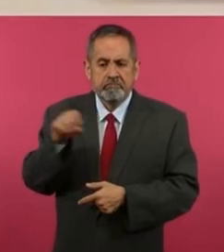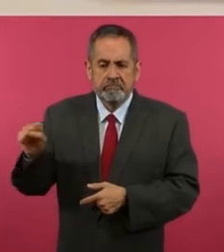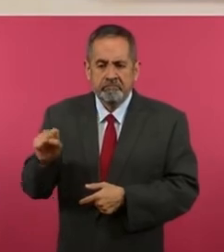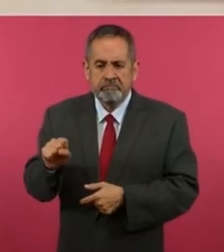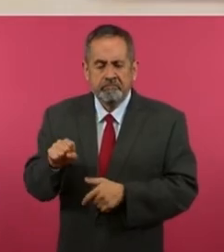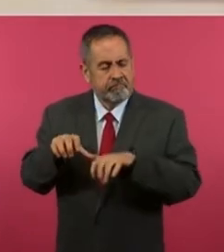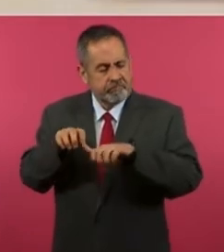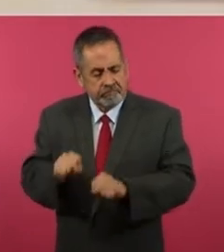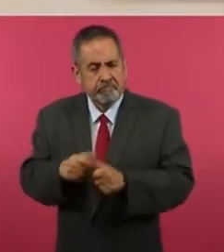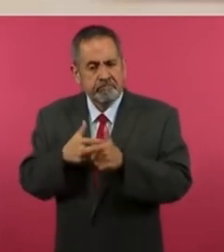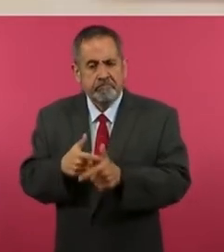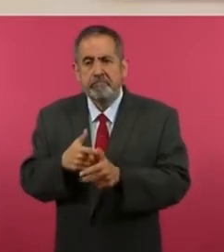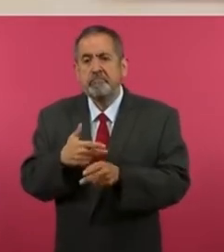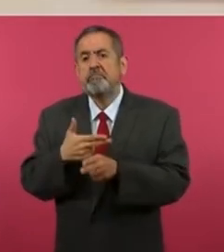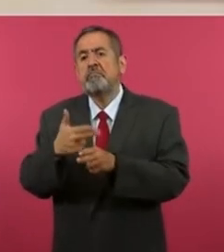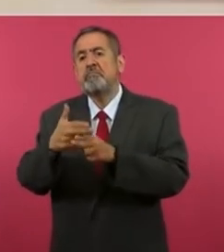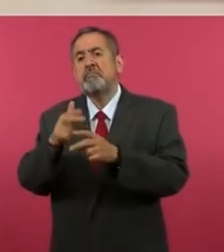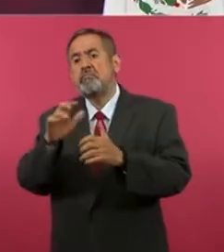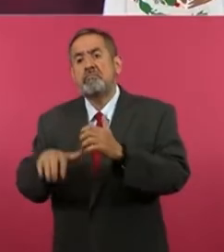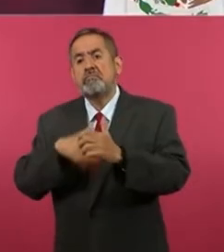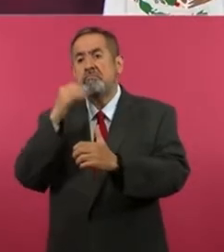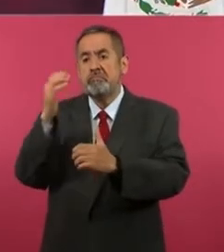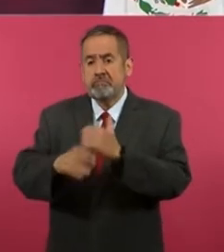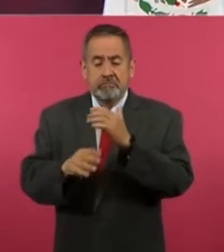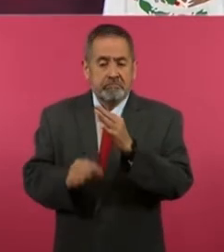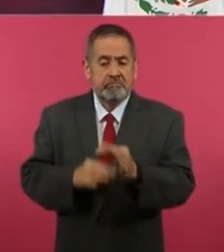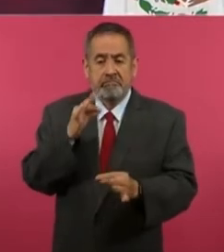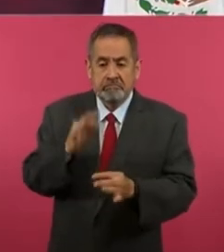particular quiere terminar